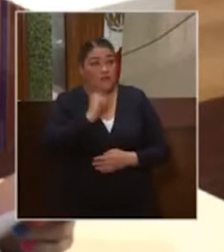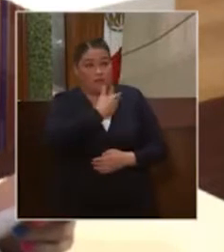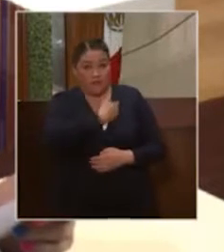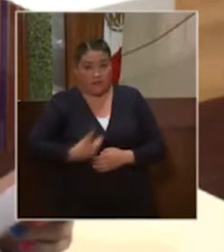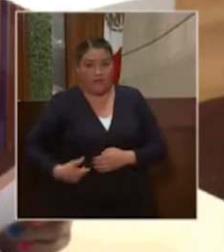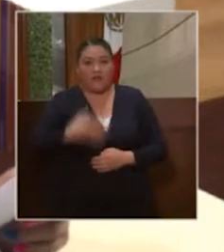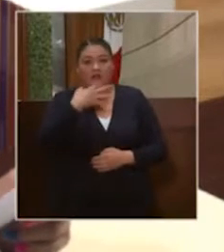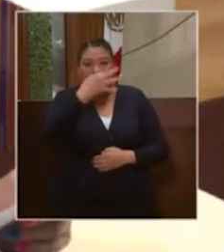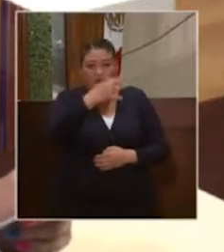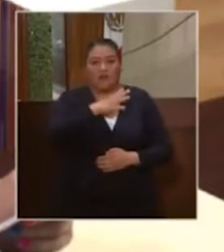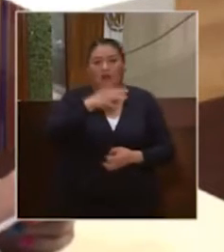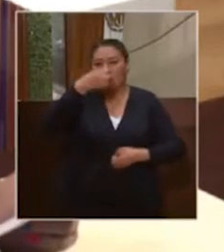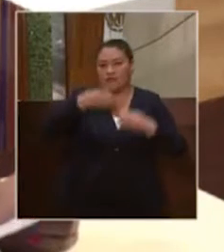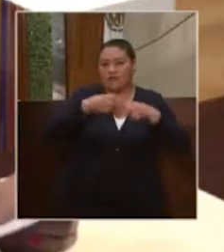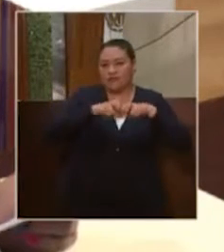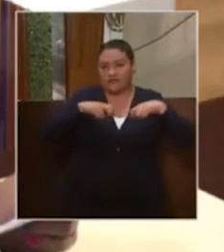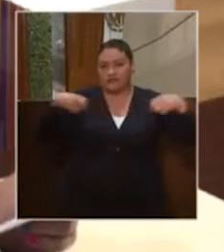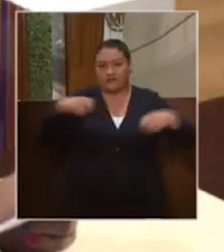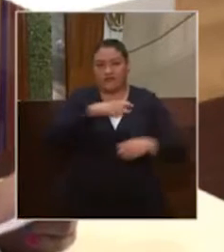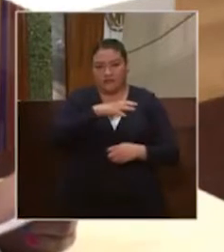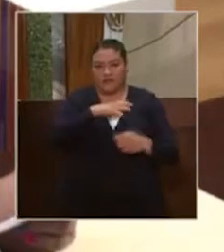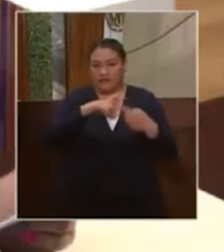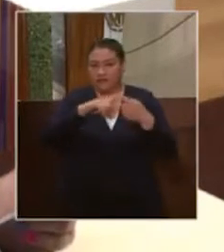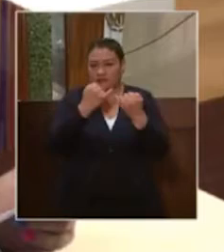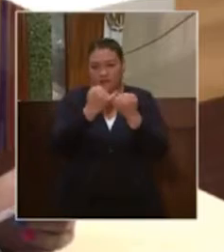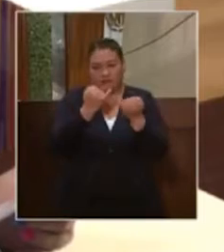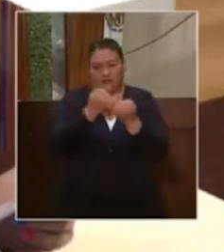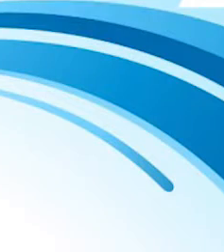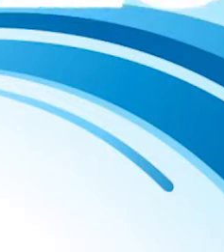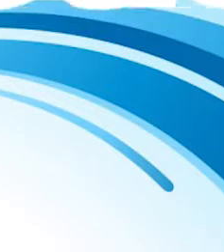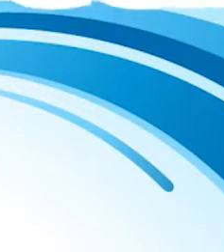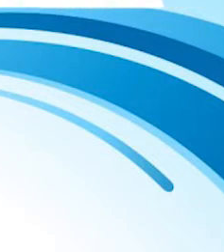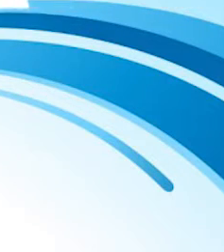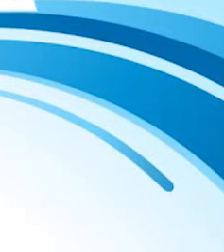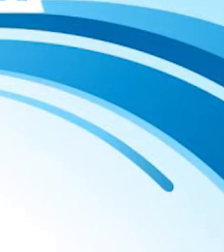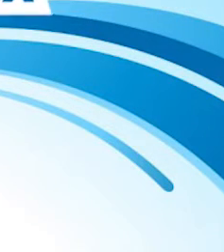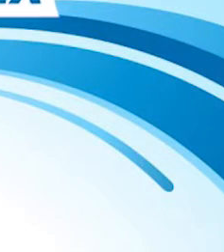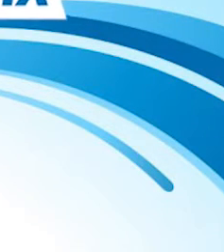para noticia el punto mx sandra ballesteros